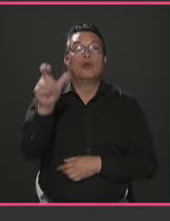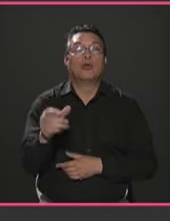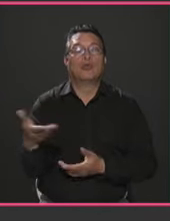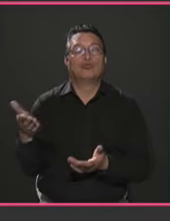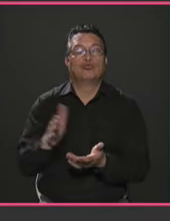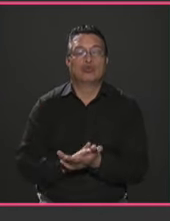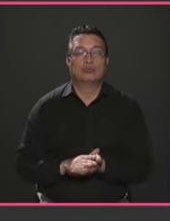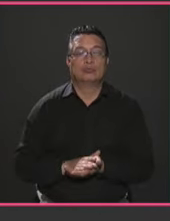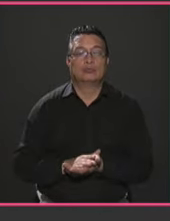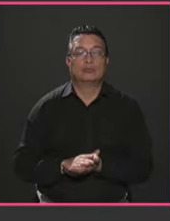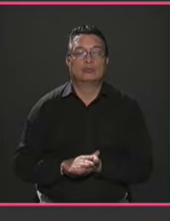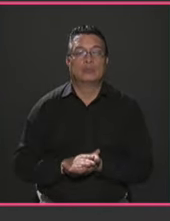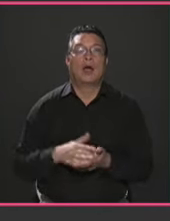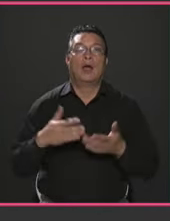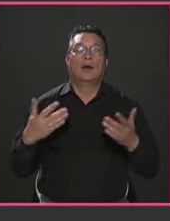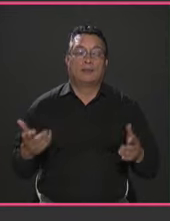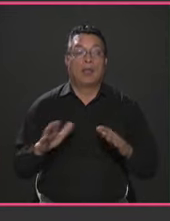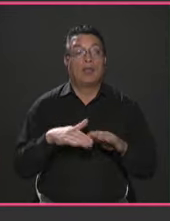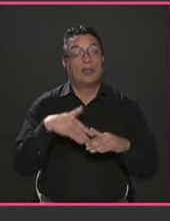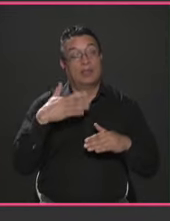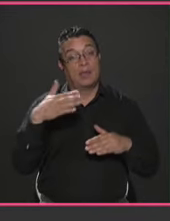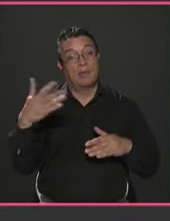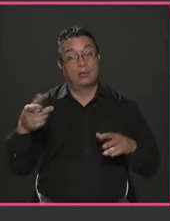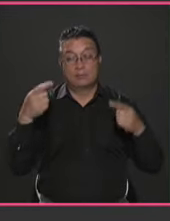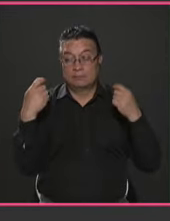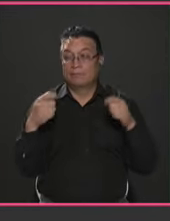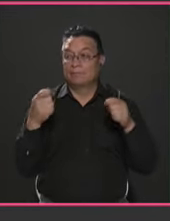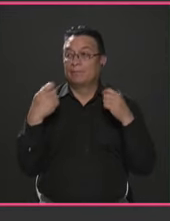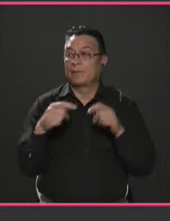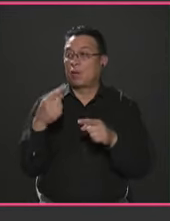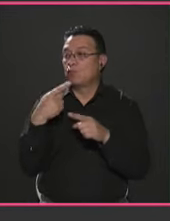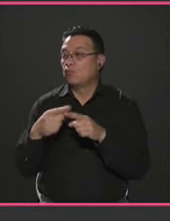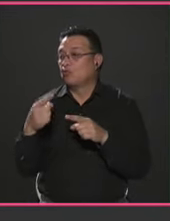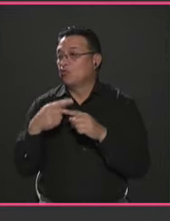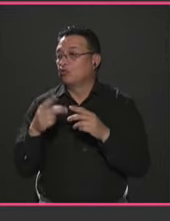murió Luego de eso se ha intentado bastantes